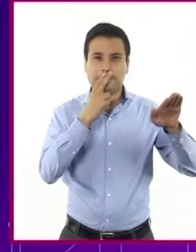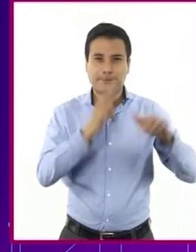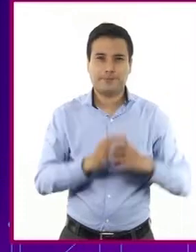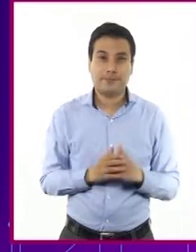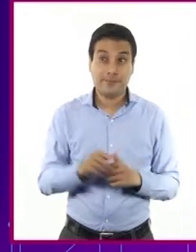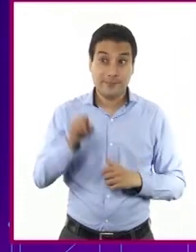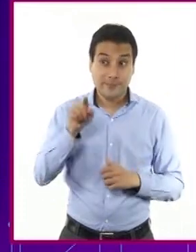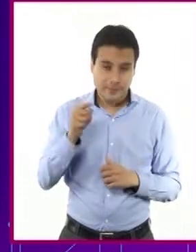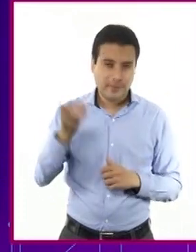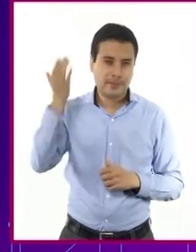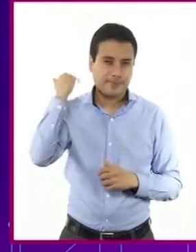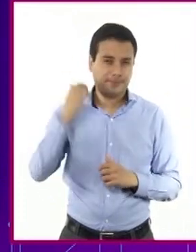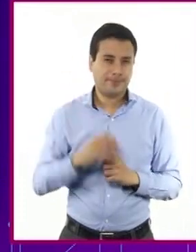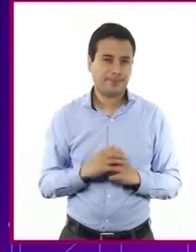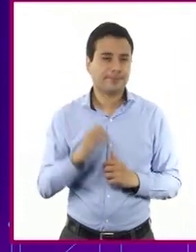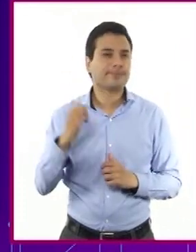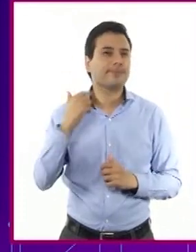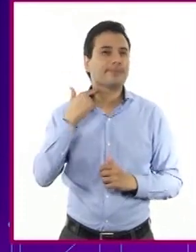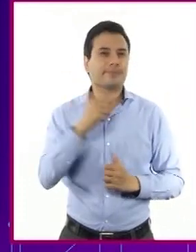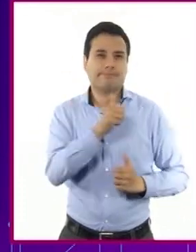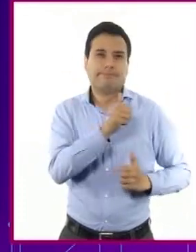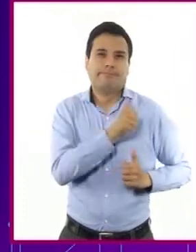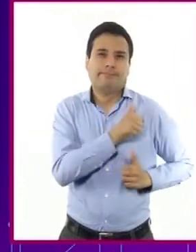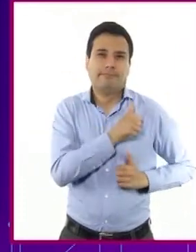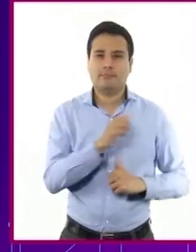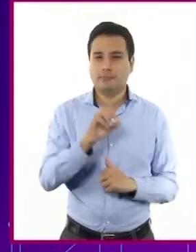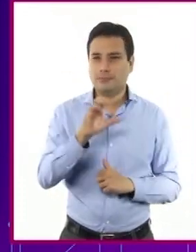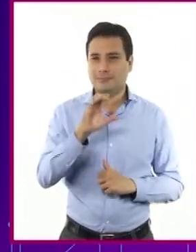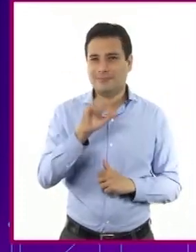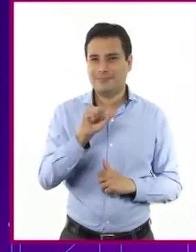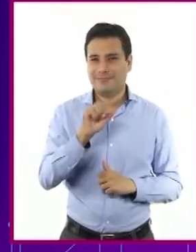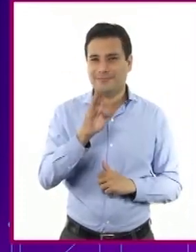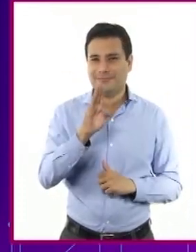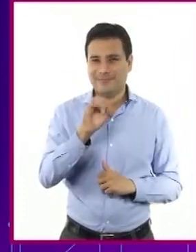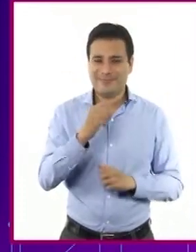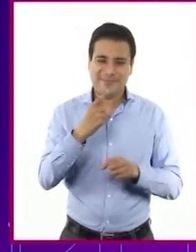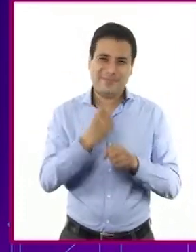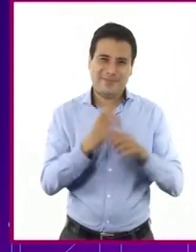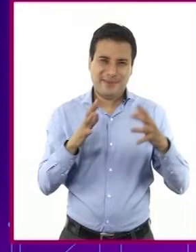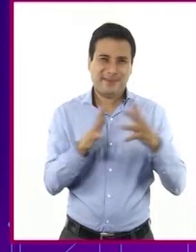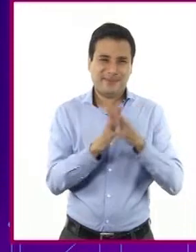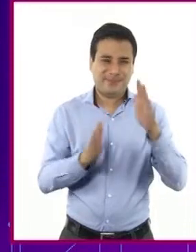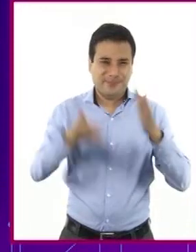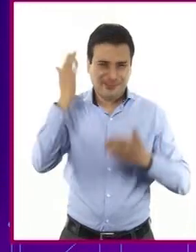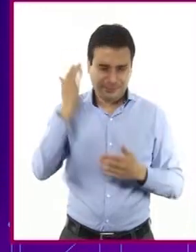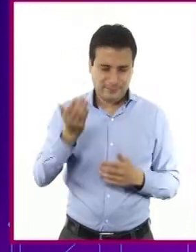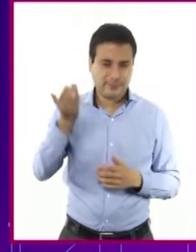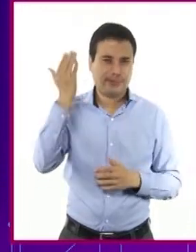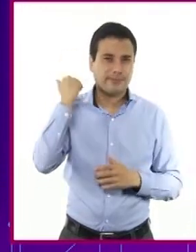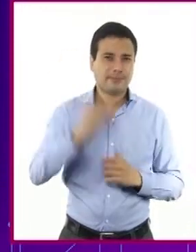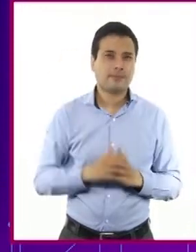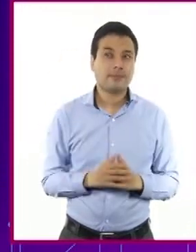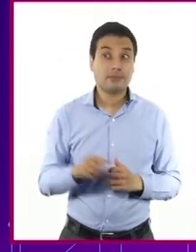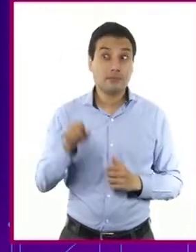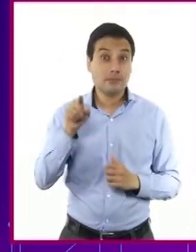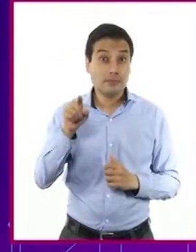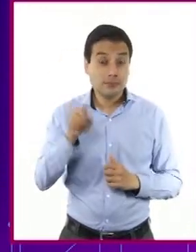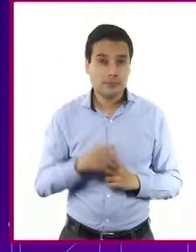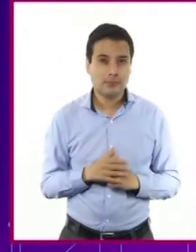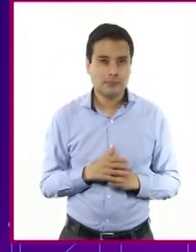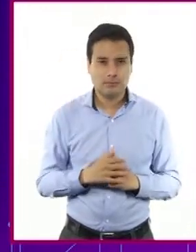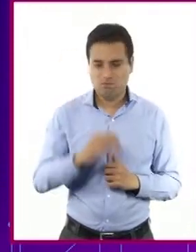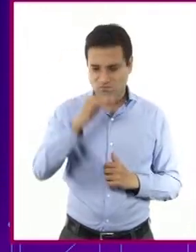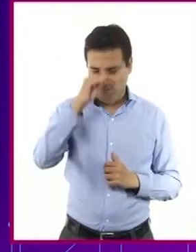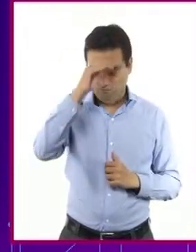cabo en la Primera Guerra Mundial y que descubrió una